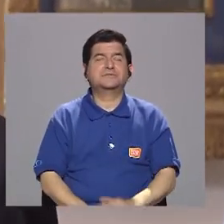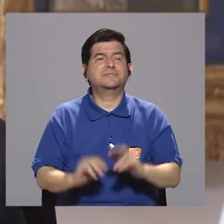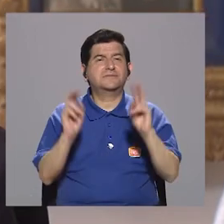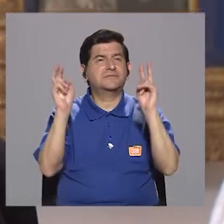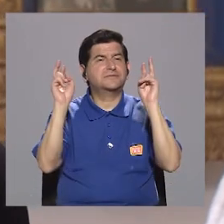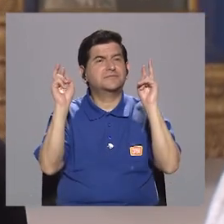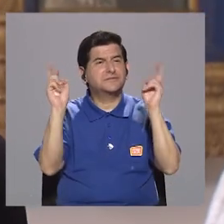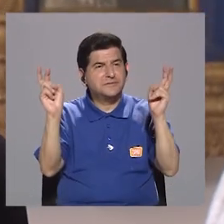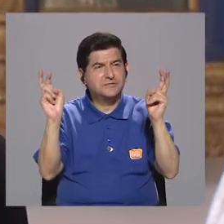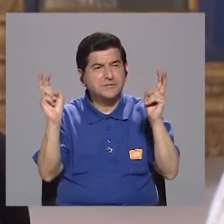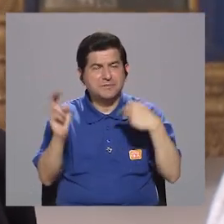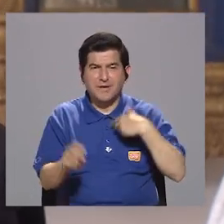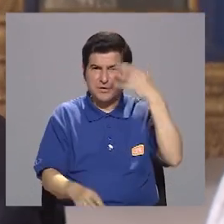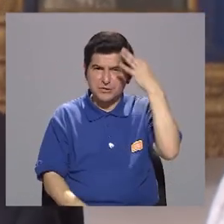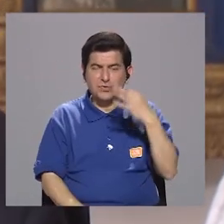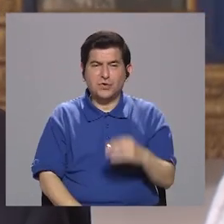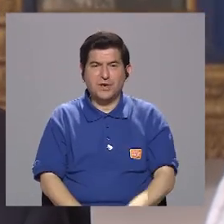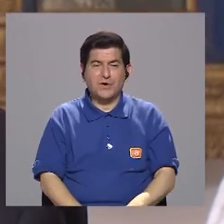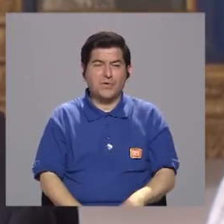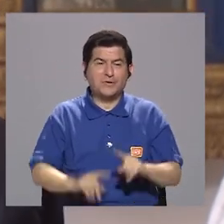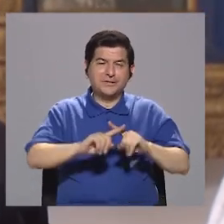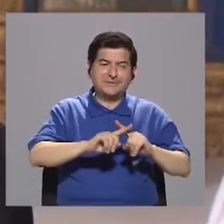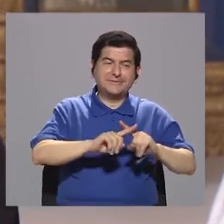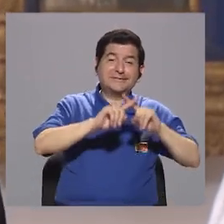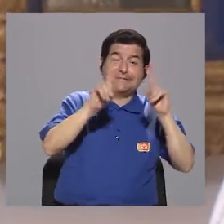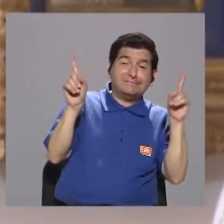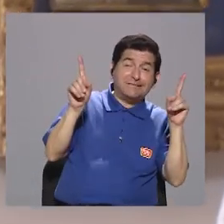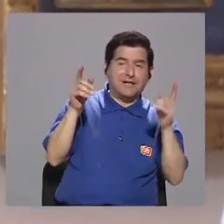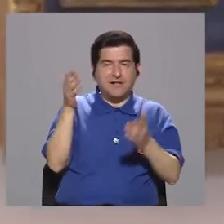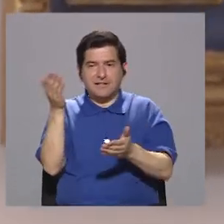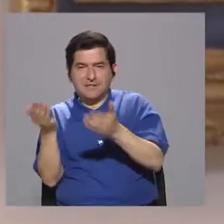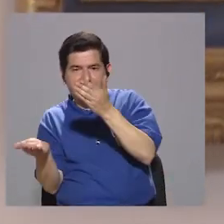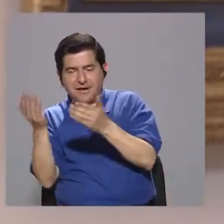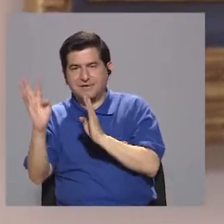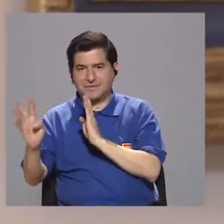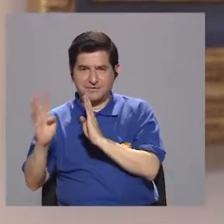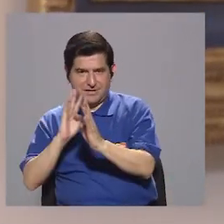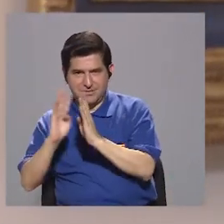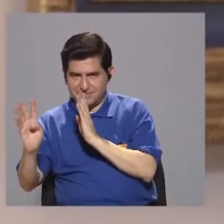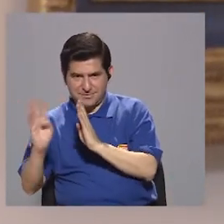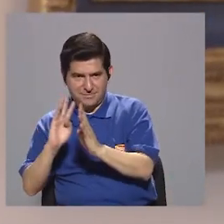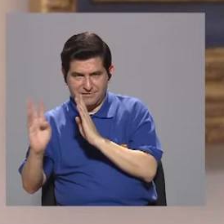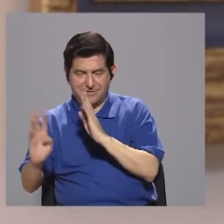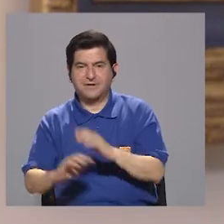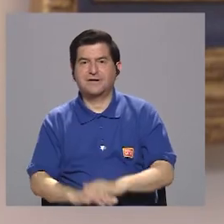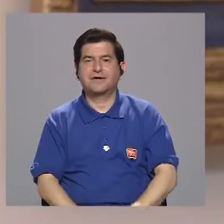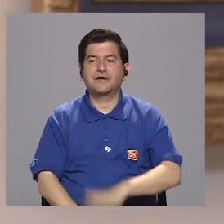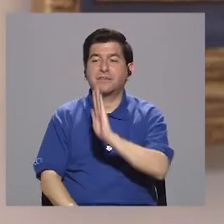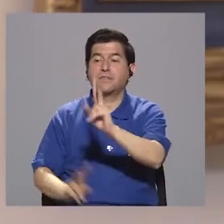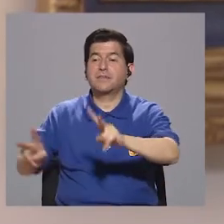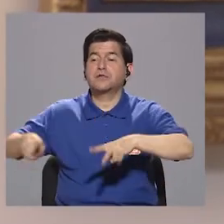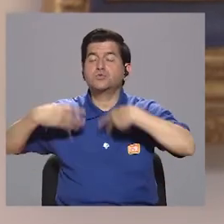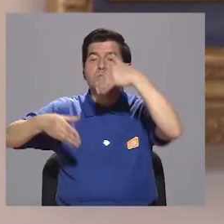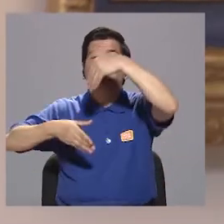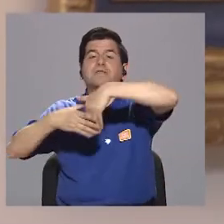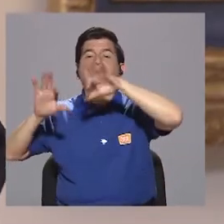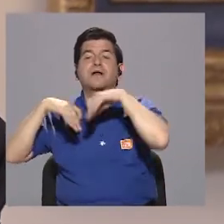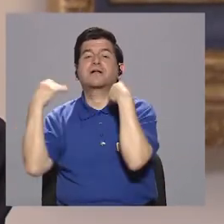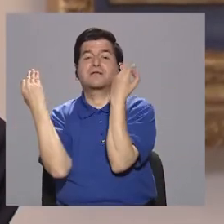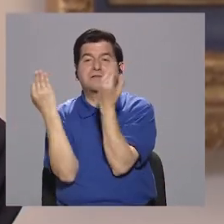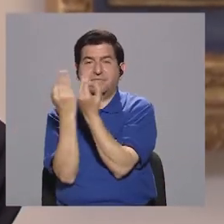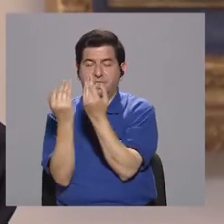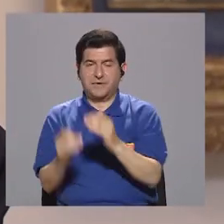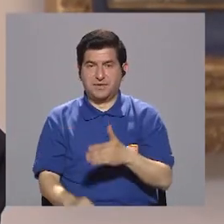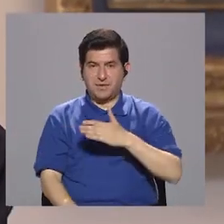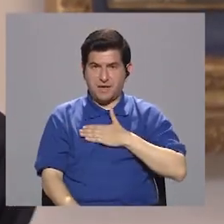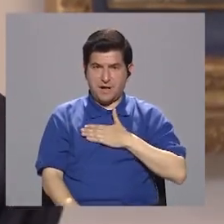es un tema, me parece, muy distinto al que podríamos hablar de su vida en familia,